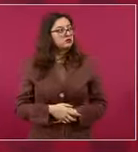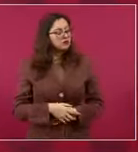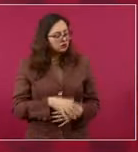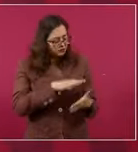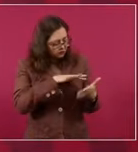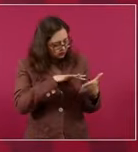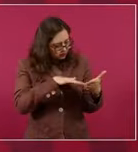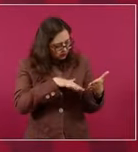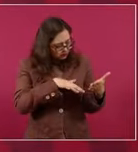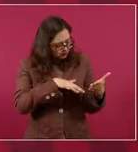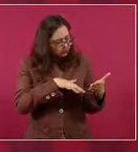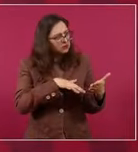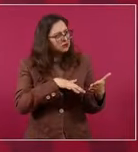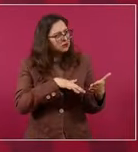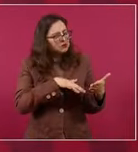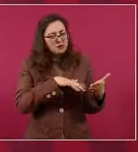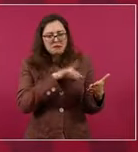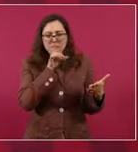acerca,